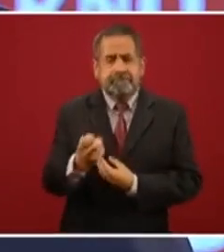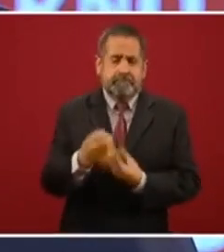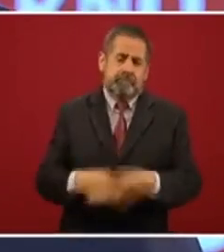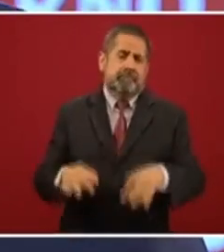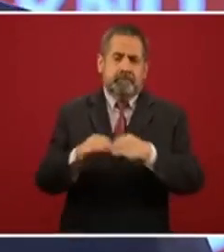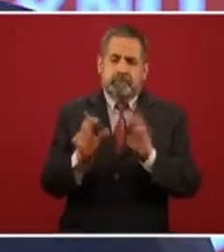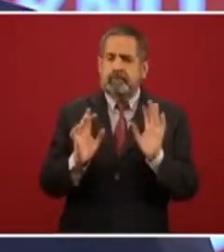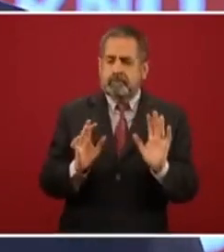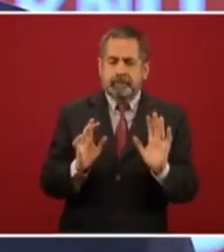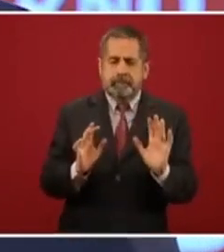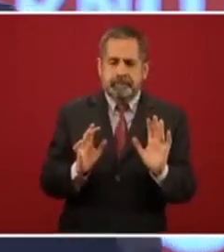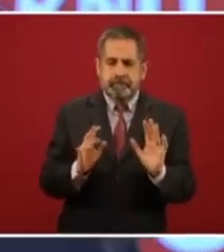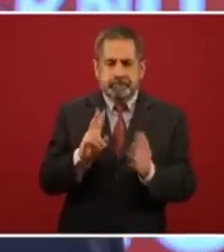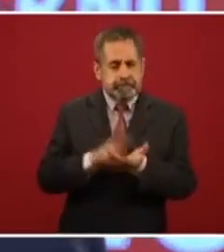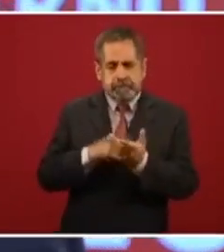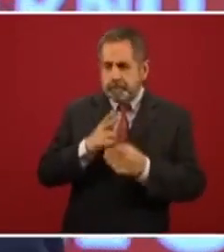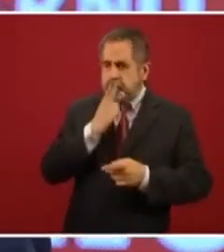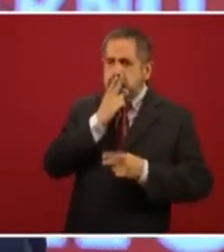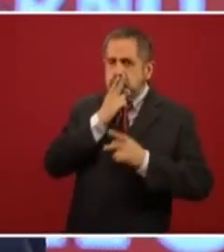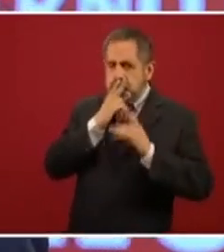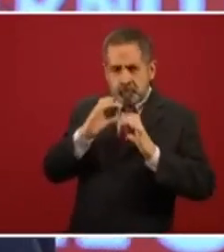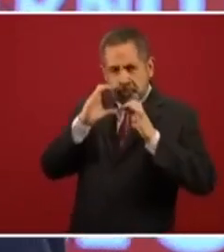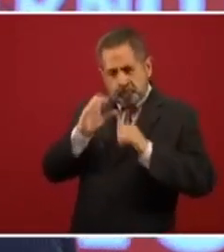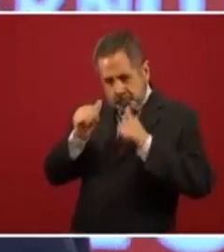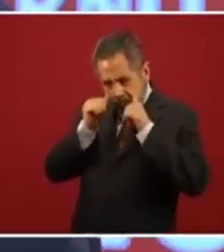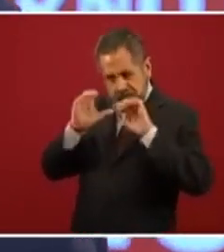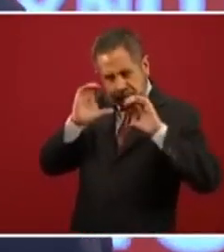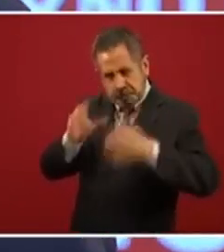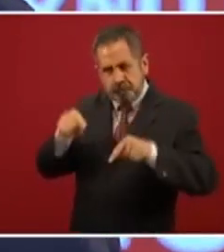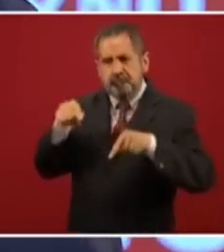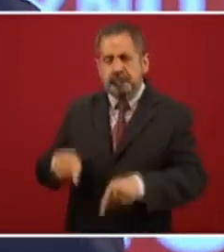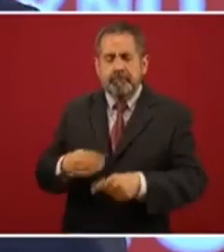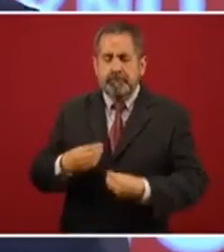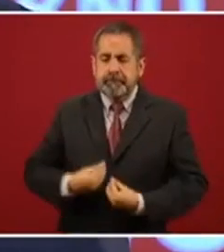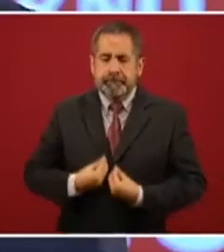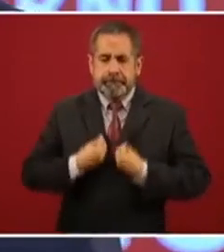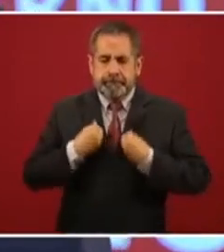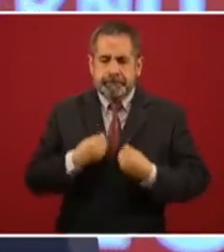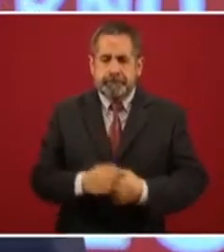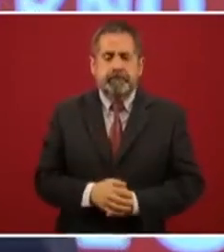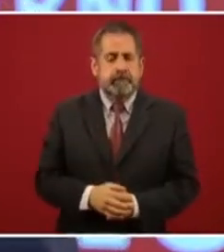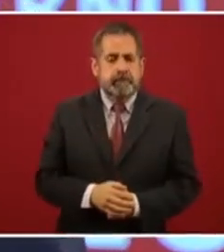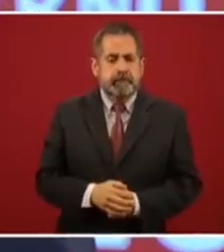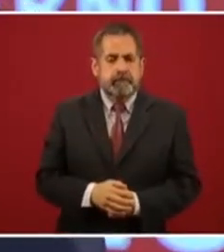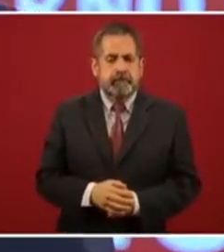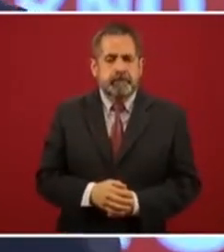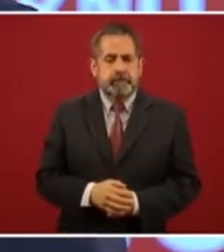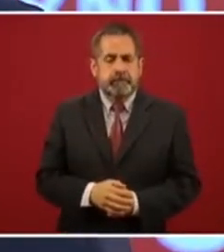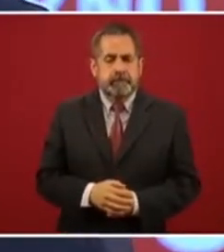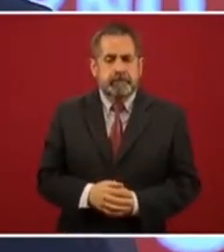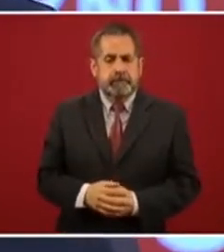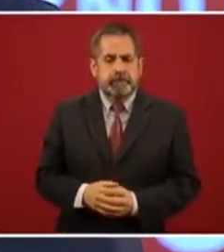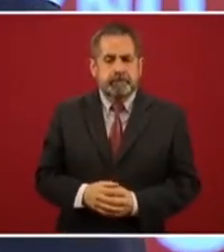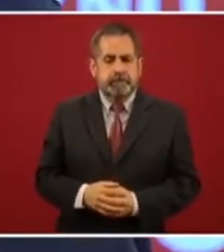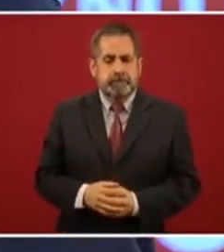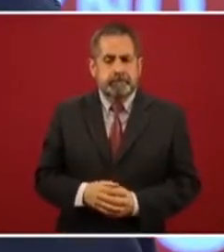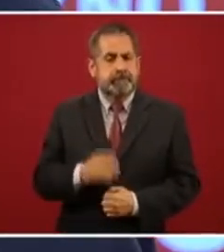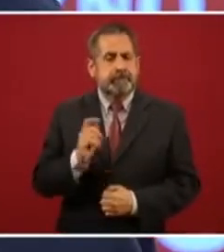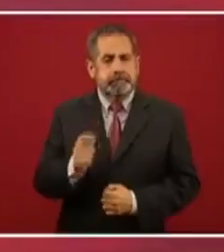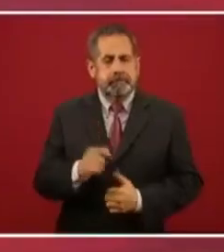Y eso es lo que se está protegiendo. Yo agradezco mucho